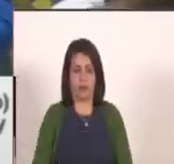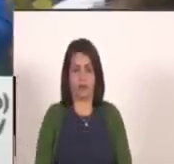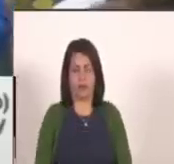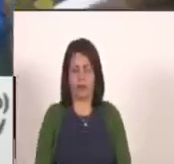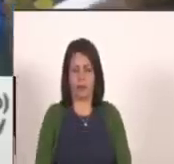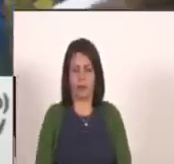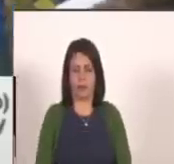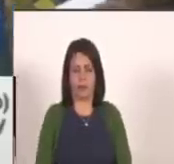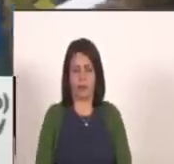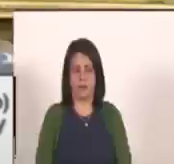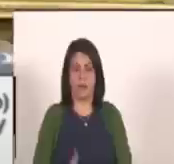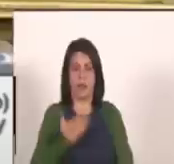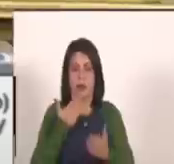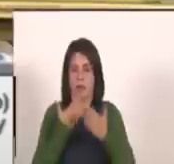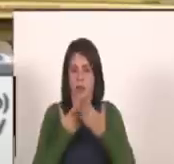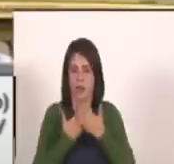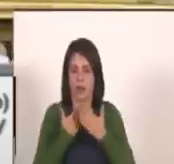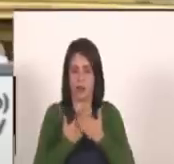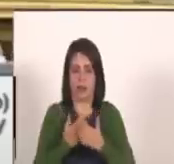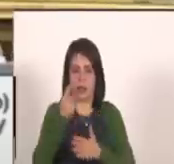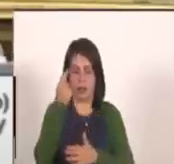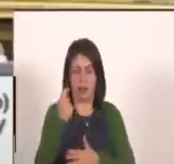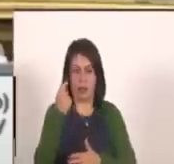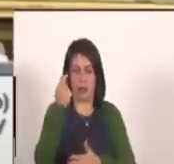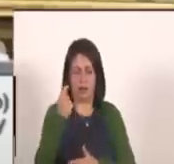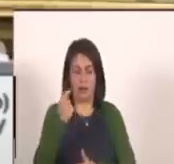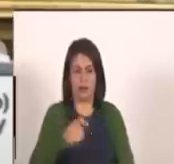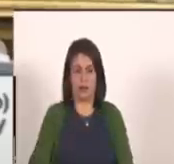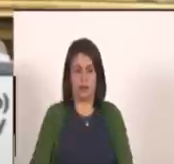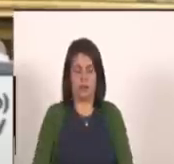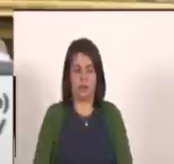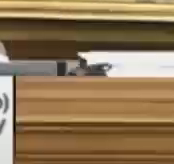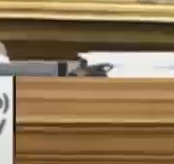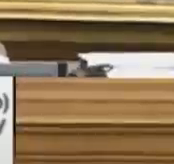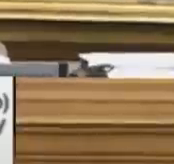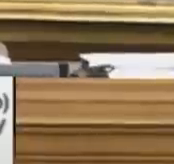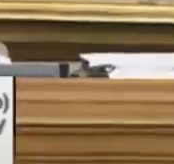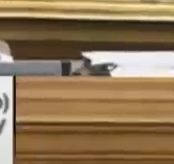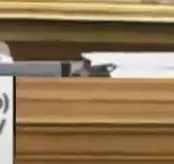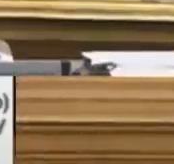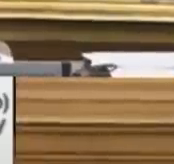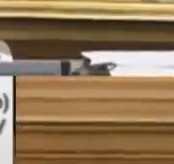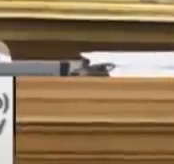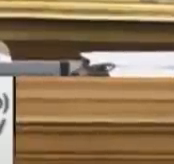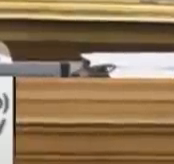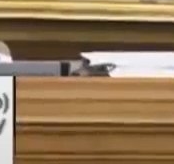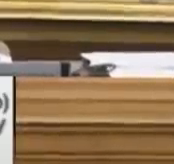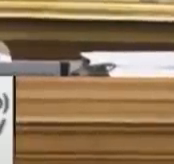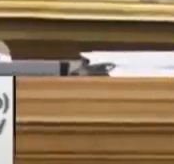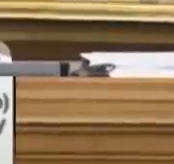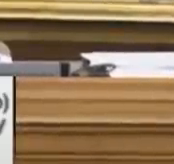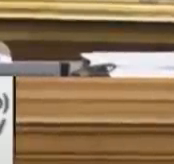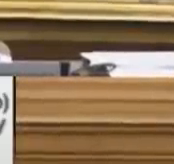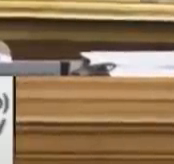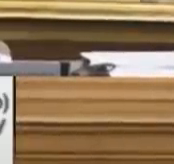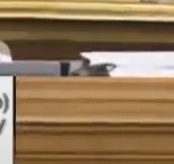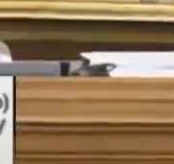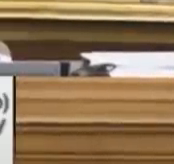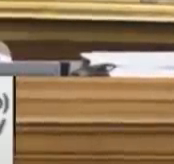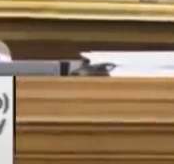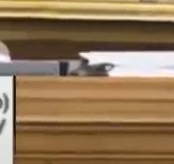presidente. Gracias, querida diputada. Hay una propuesta en mesa.